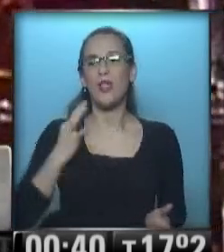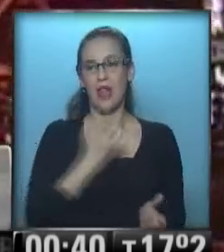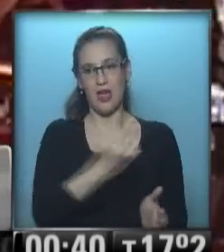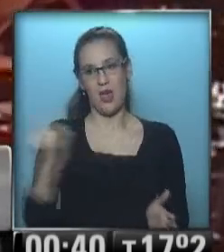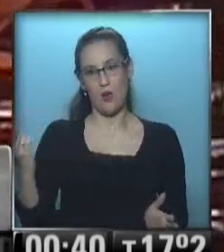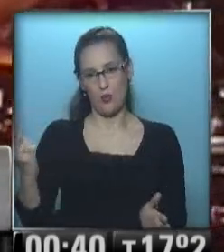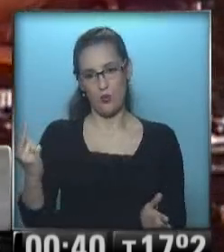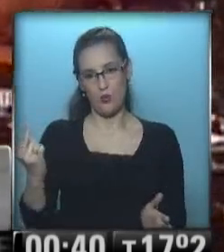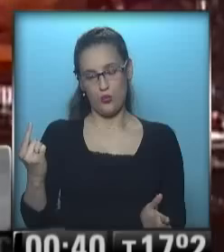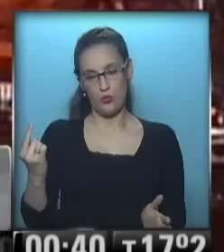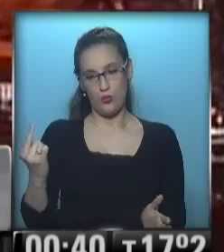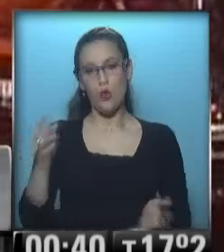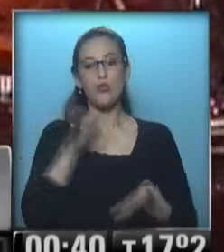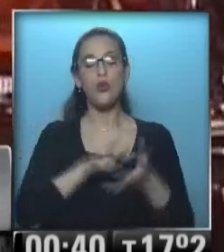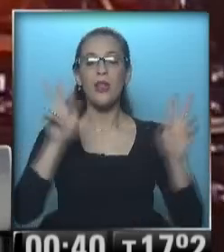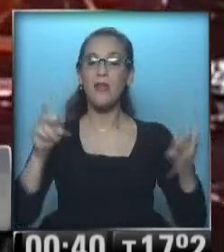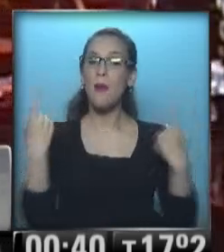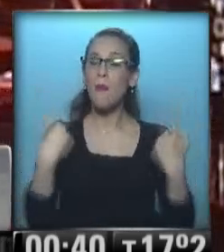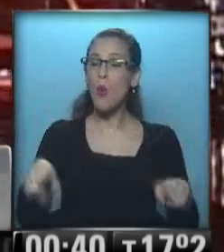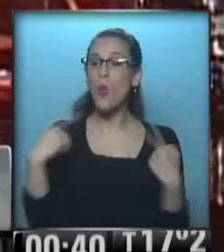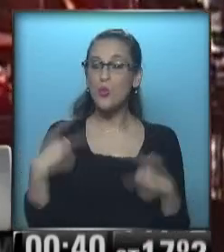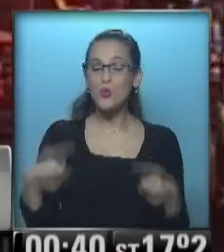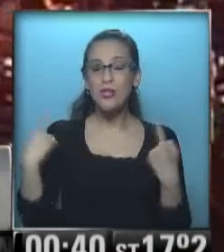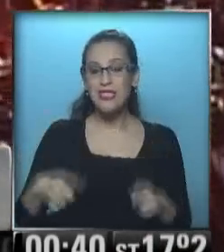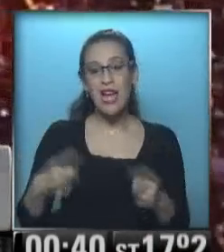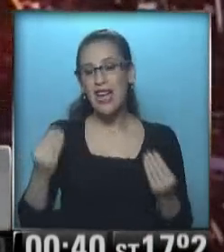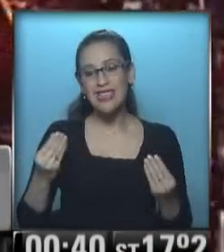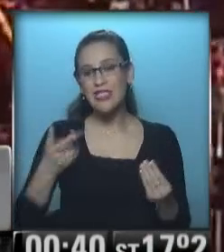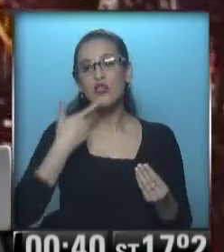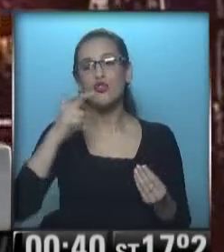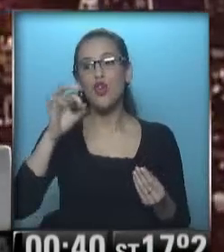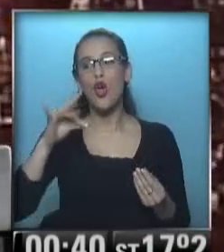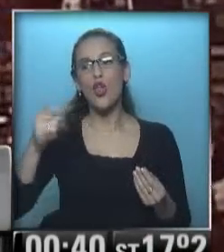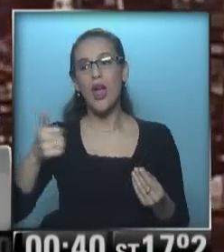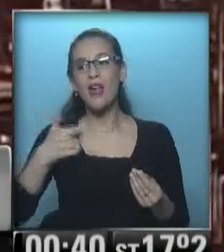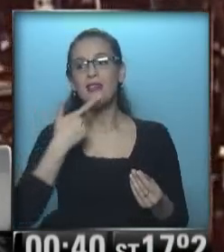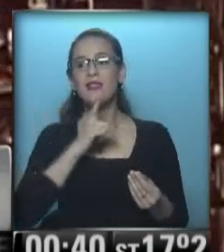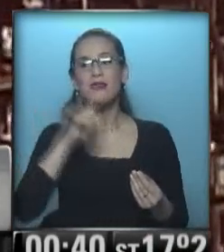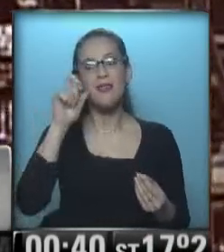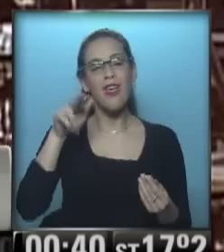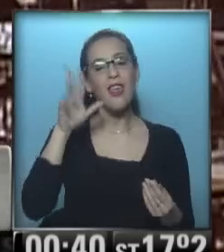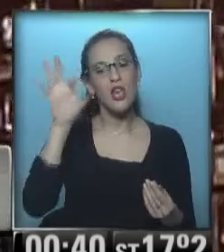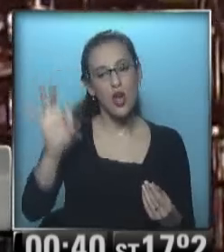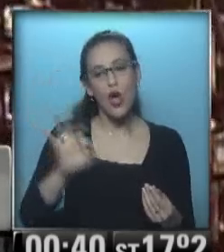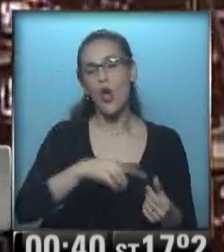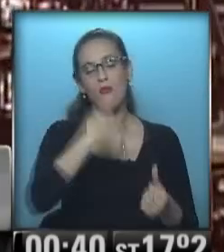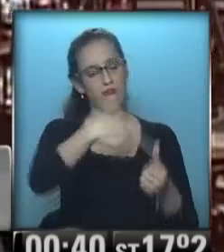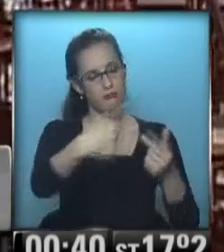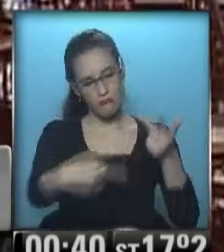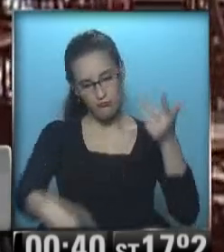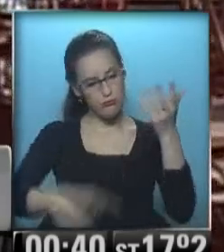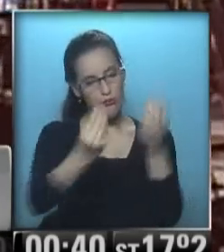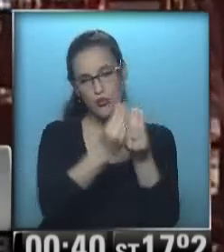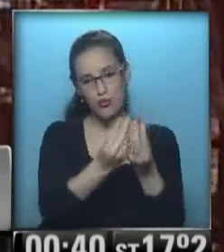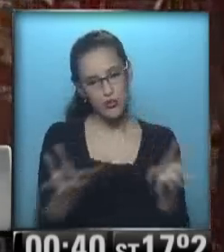Después, con respecto a la música, ¿qué vamos a decir? O sea, Soda Stereo, la carrera de Soda, todo eso, pero creo que lo